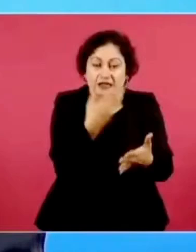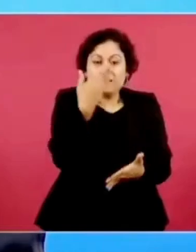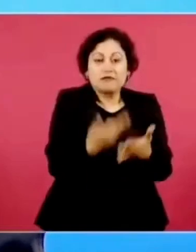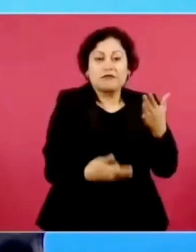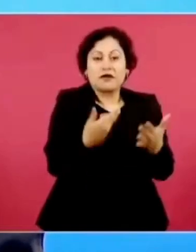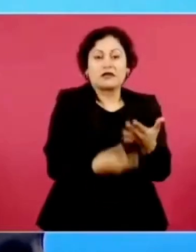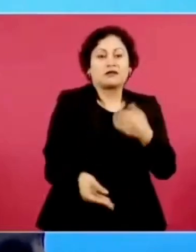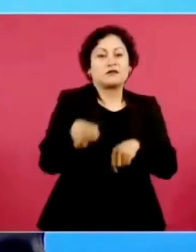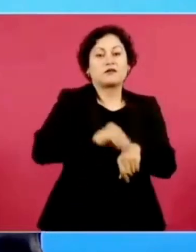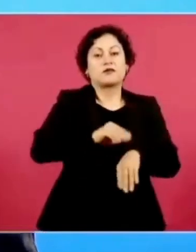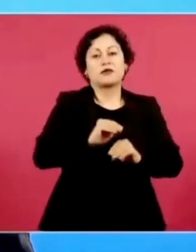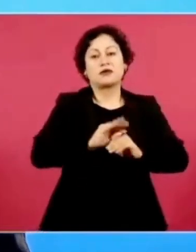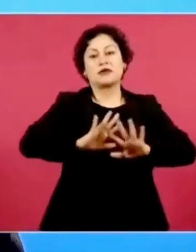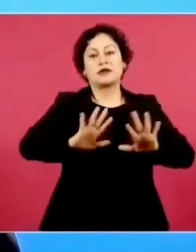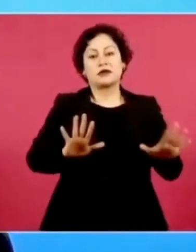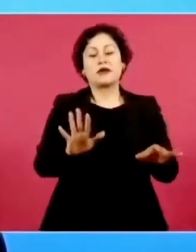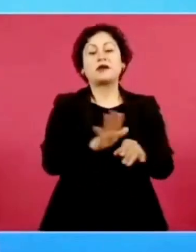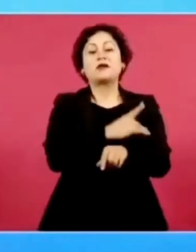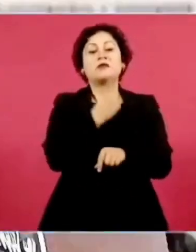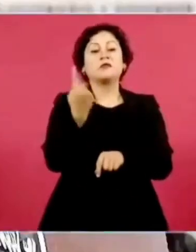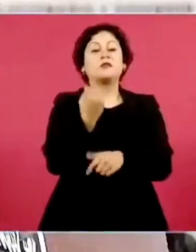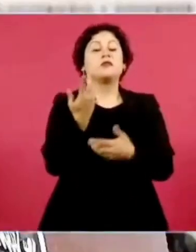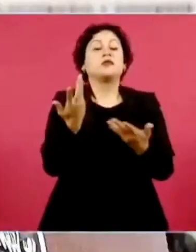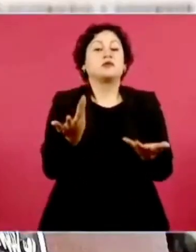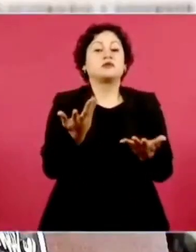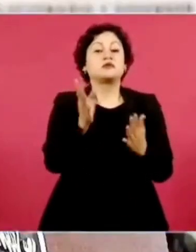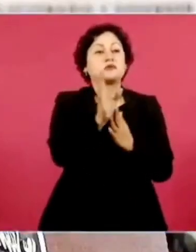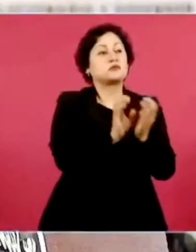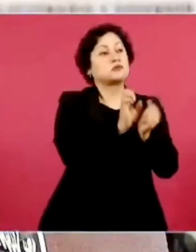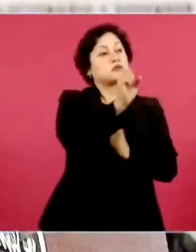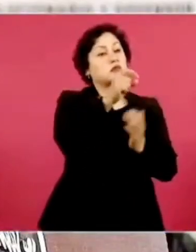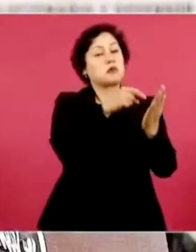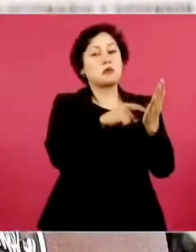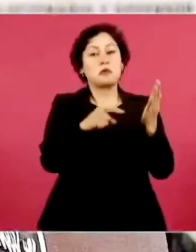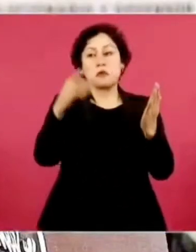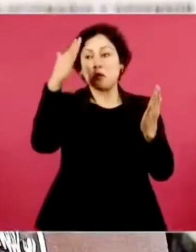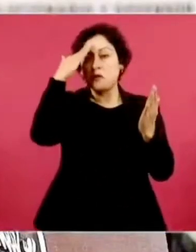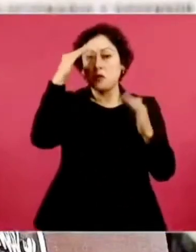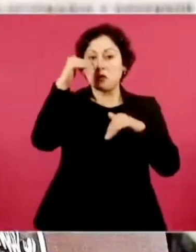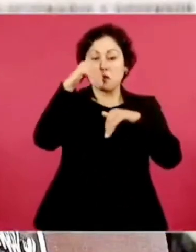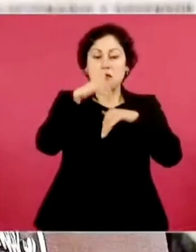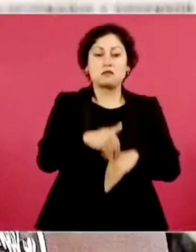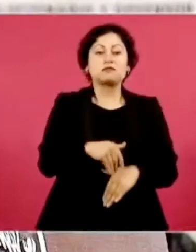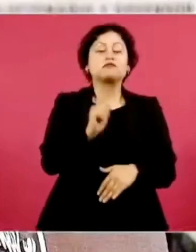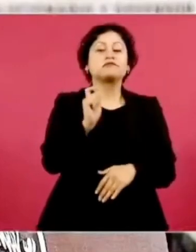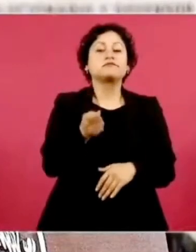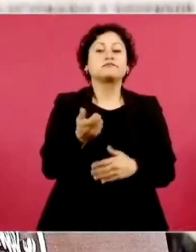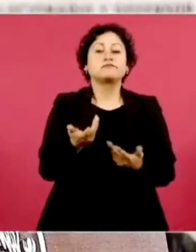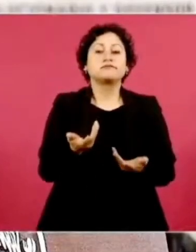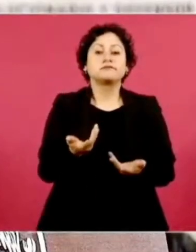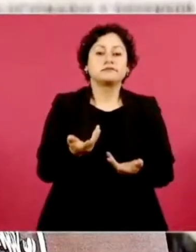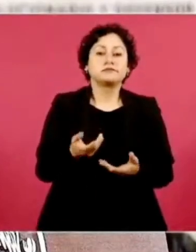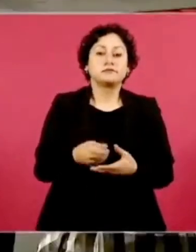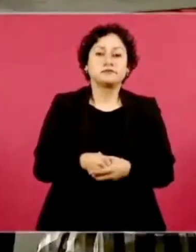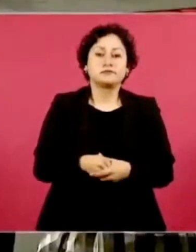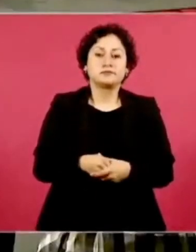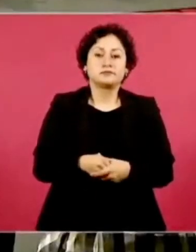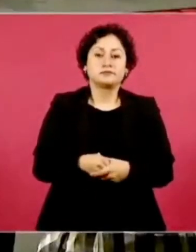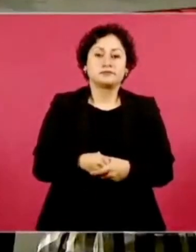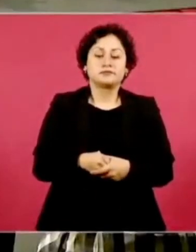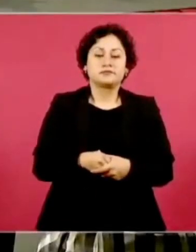el sistema sin obedecer a un principio constitucional que se propone